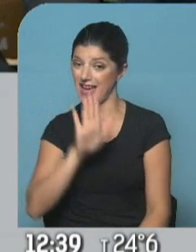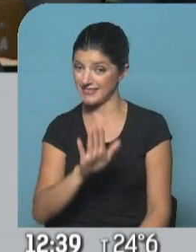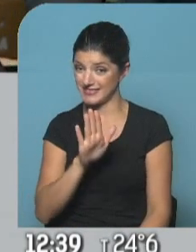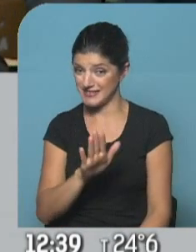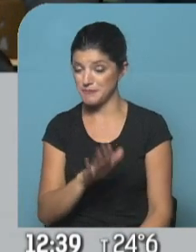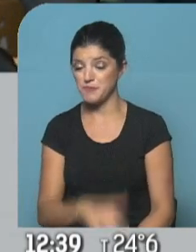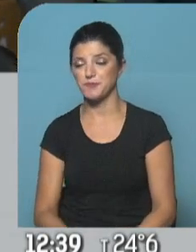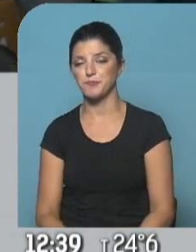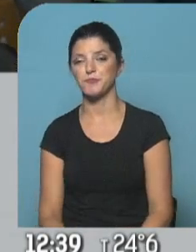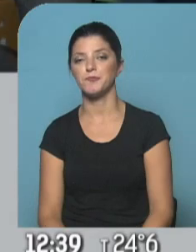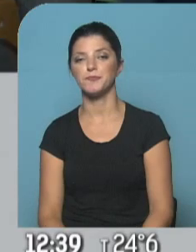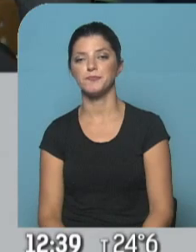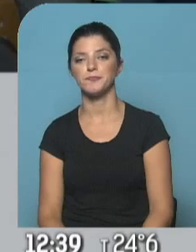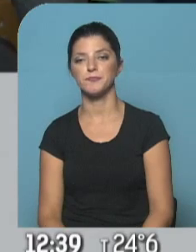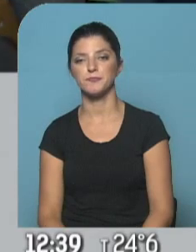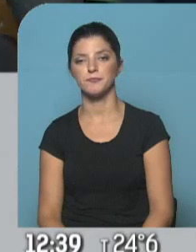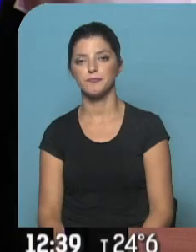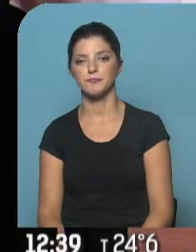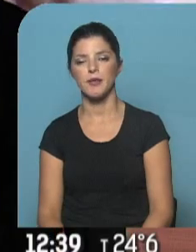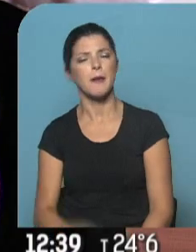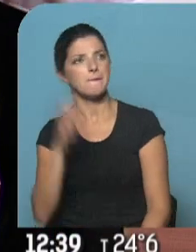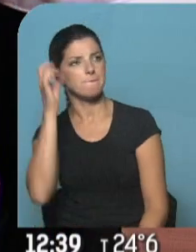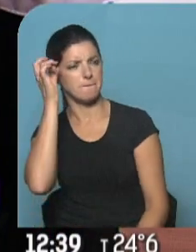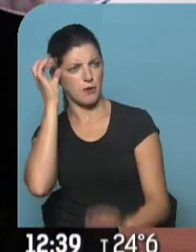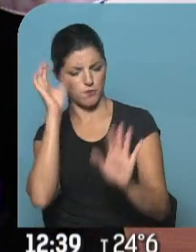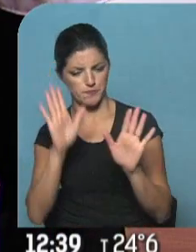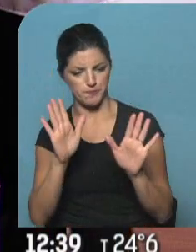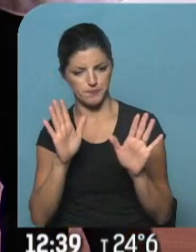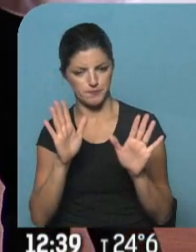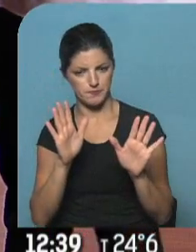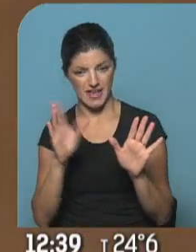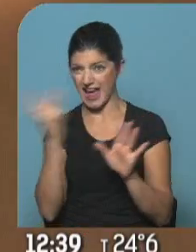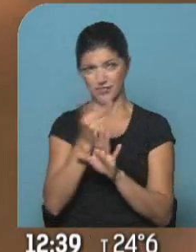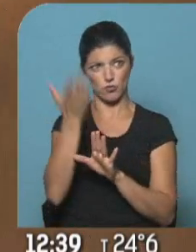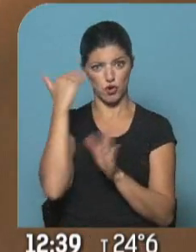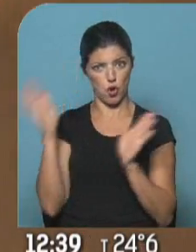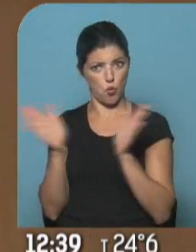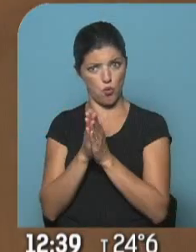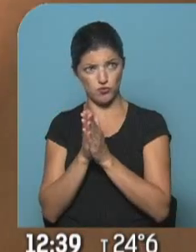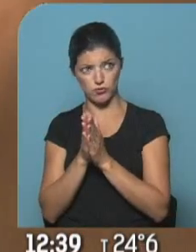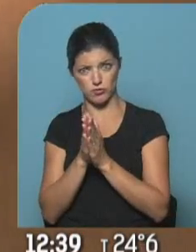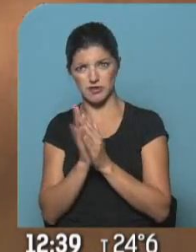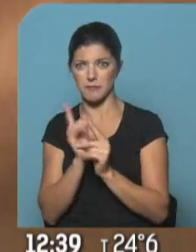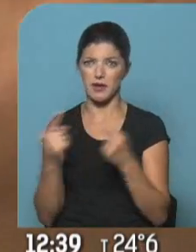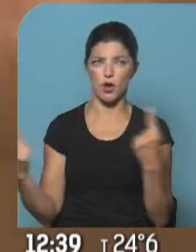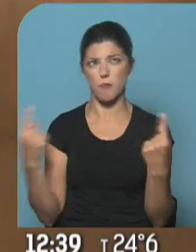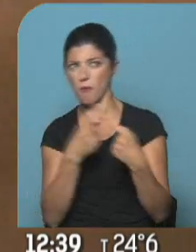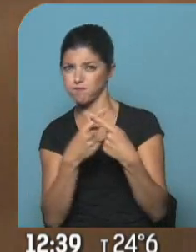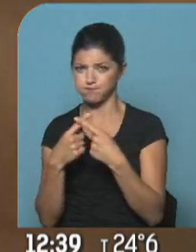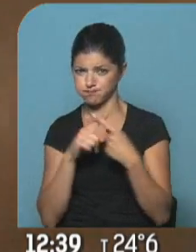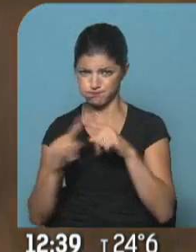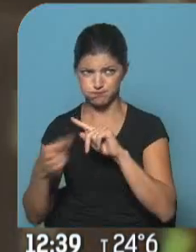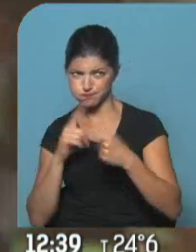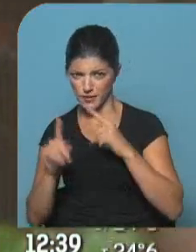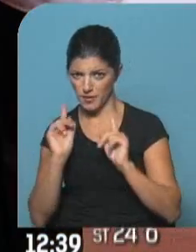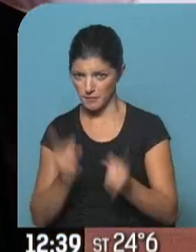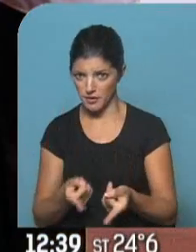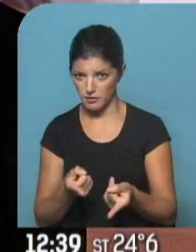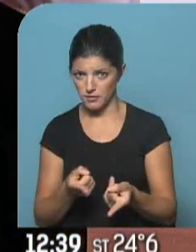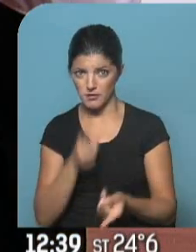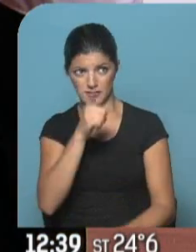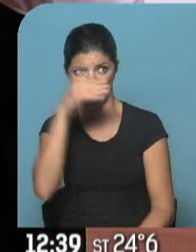un mecanismo muy transparente. Perdóname, convengamos que mientras estuvieron juntos, de todos modos, jugaban un poco a policía malo y policía bueno. Sí, Lenín Moreno